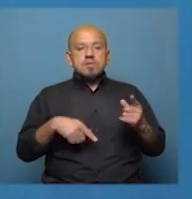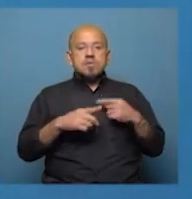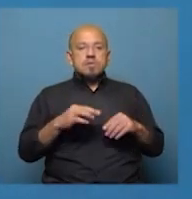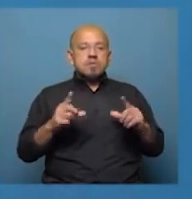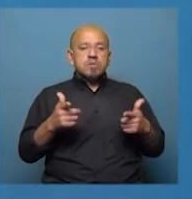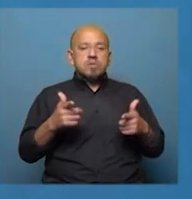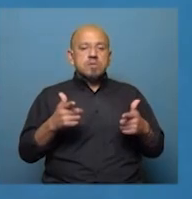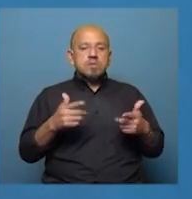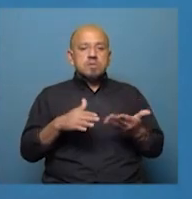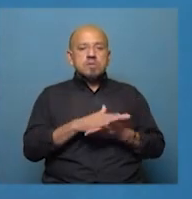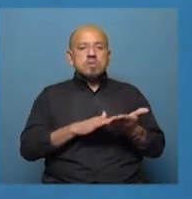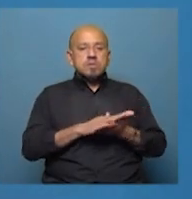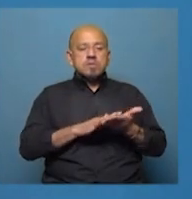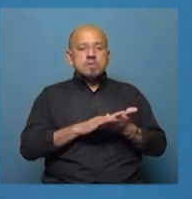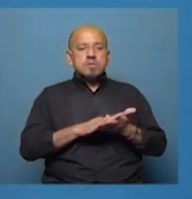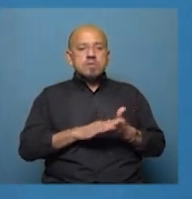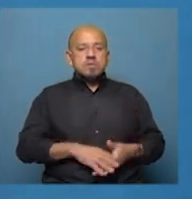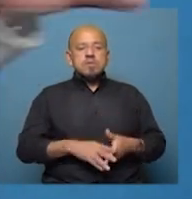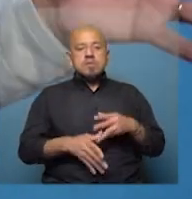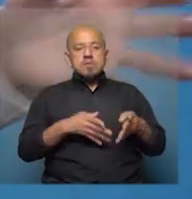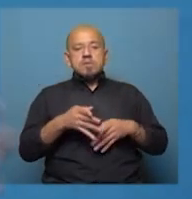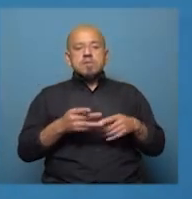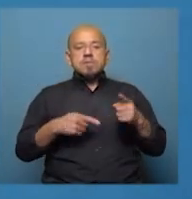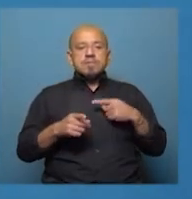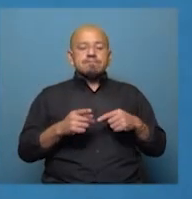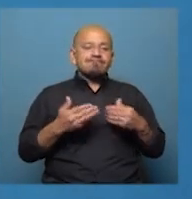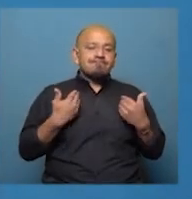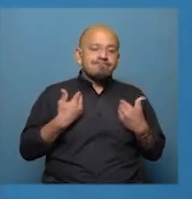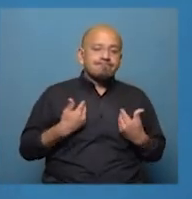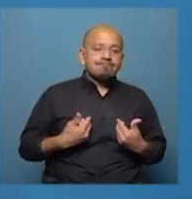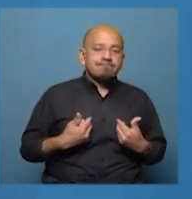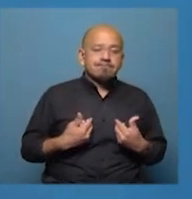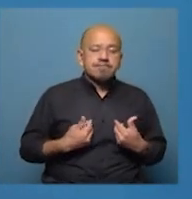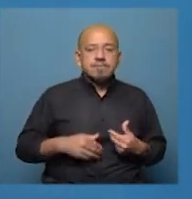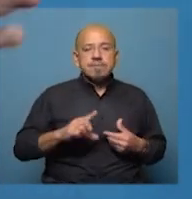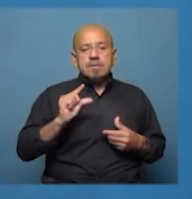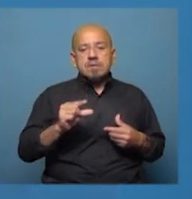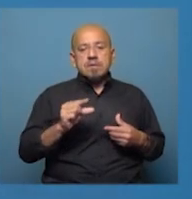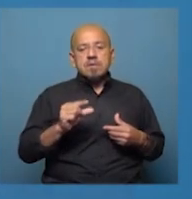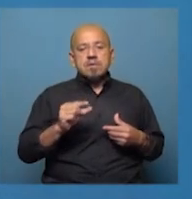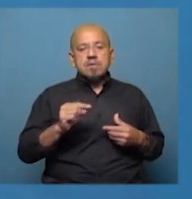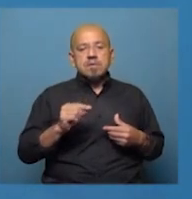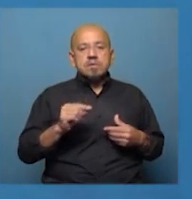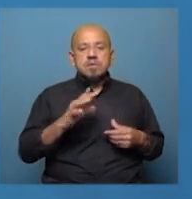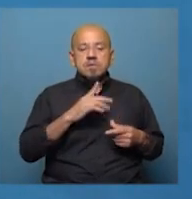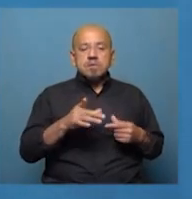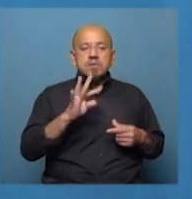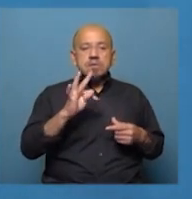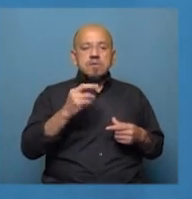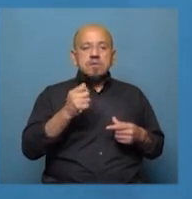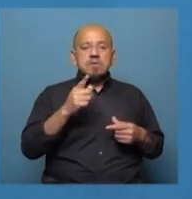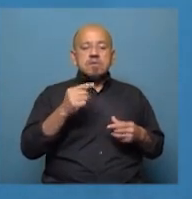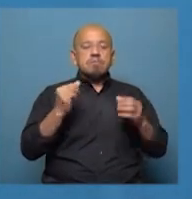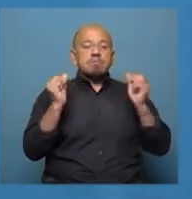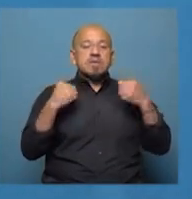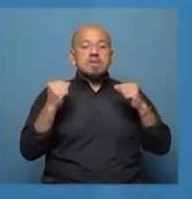equipo para que la ambulancia funcionara Lamentablemente hace muy poquitas semanas sucedió Algo similar en